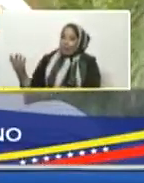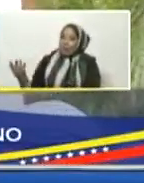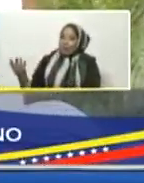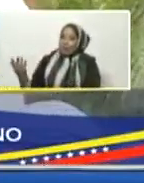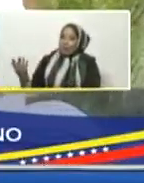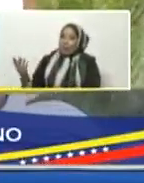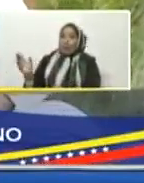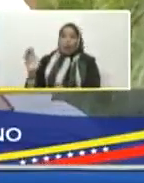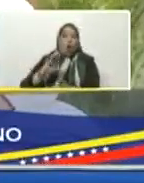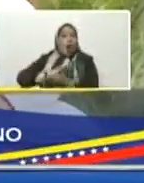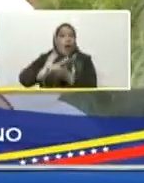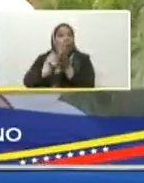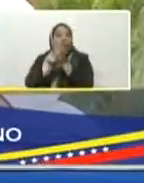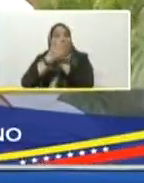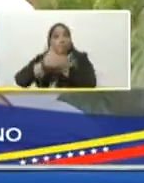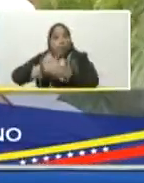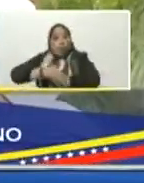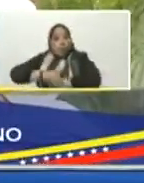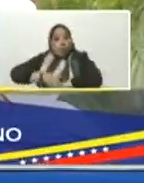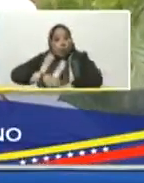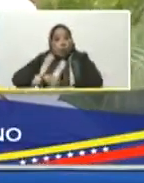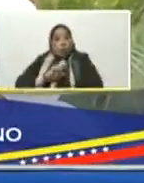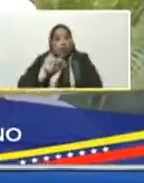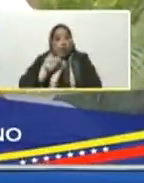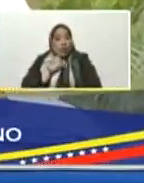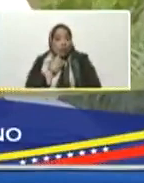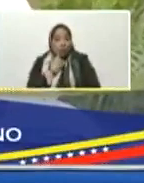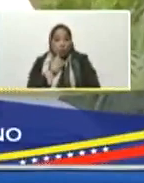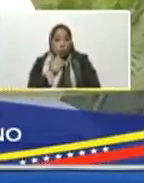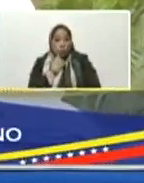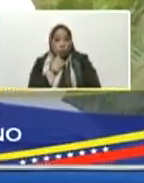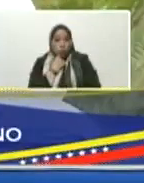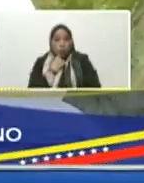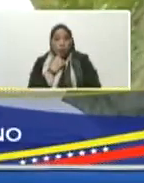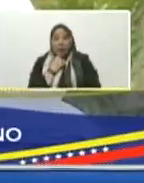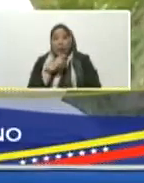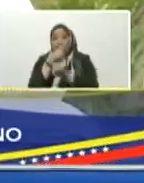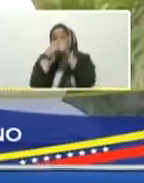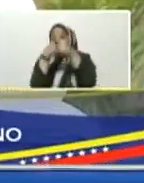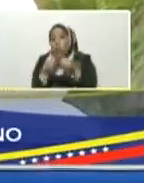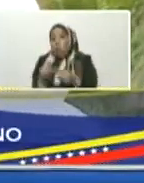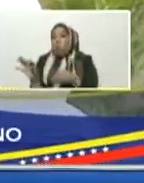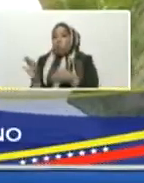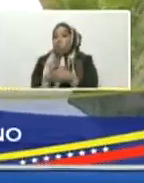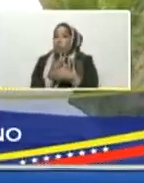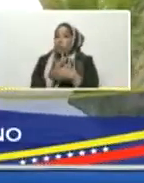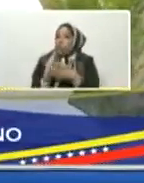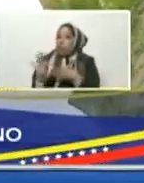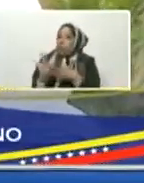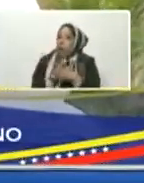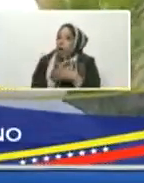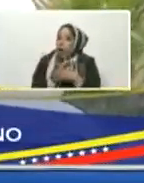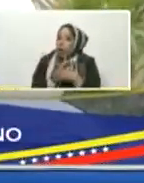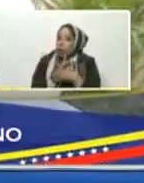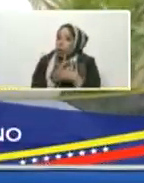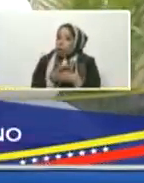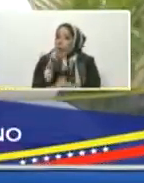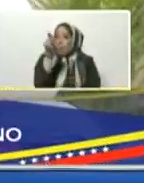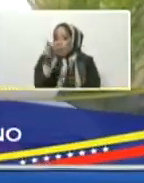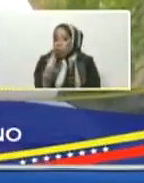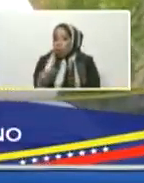estamos eliminando la discreción total de los funcionarios y de las,